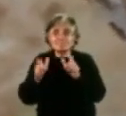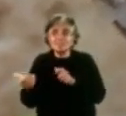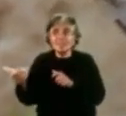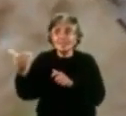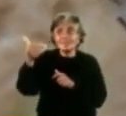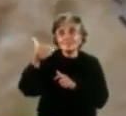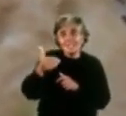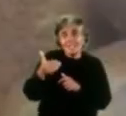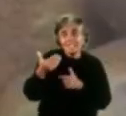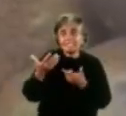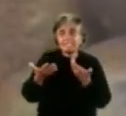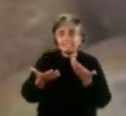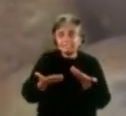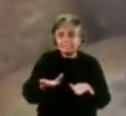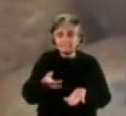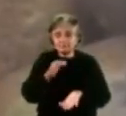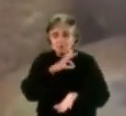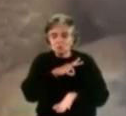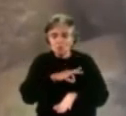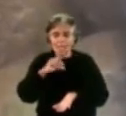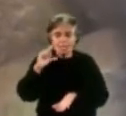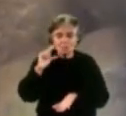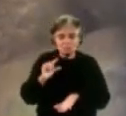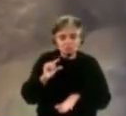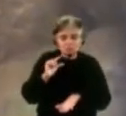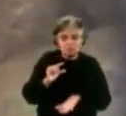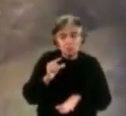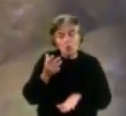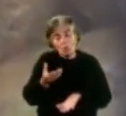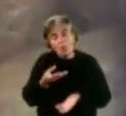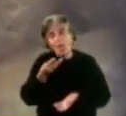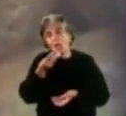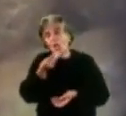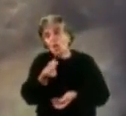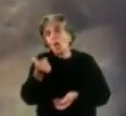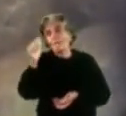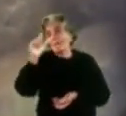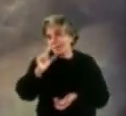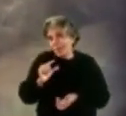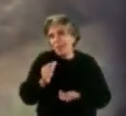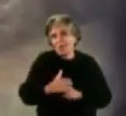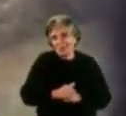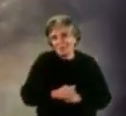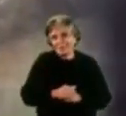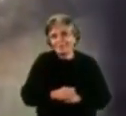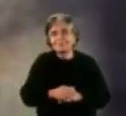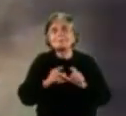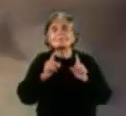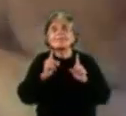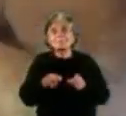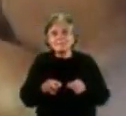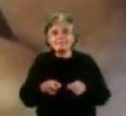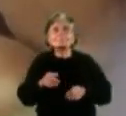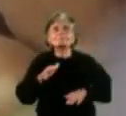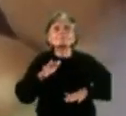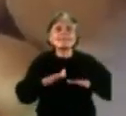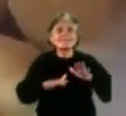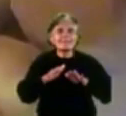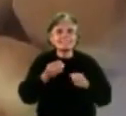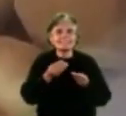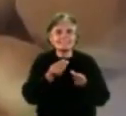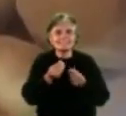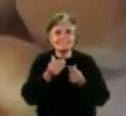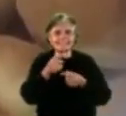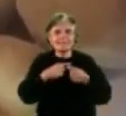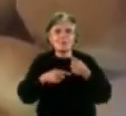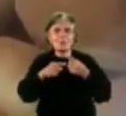cuestión de sueldos ha bajado el consumo de pan, sino, el vuelto hoy en día es el